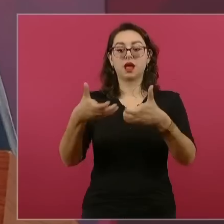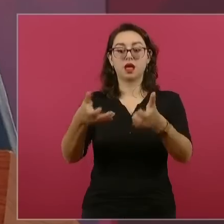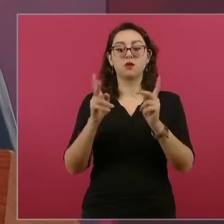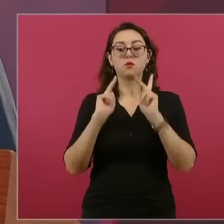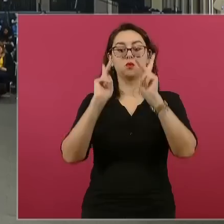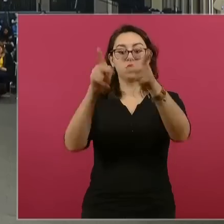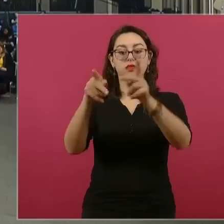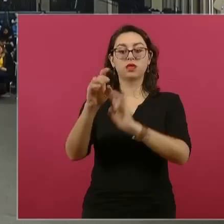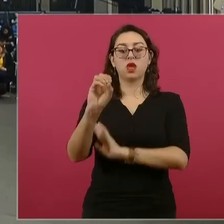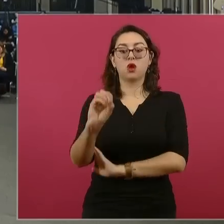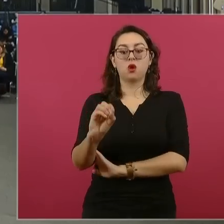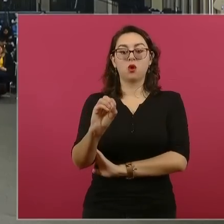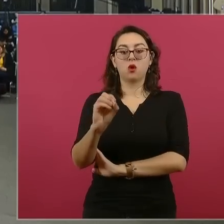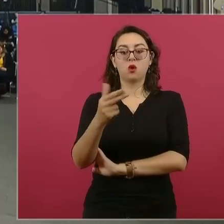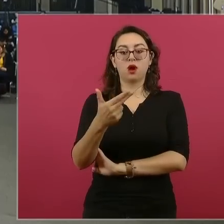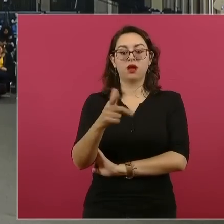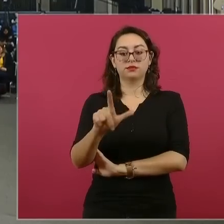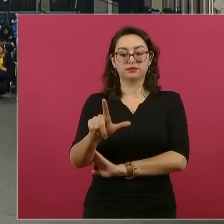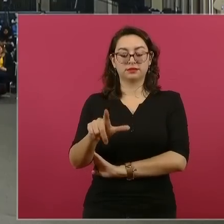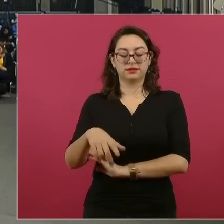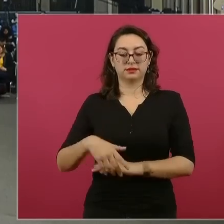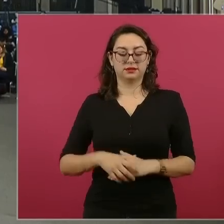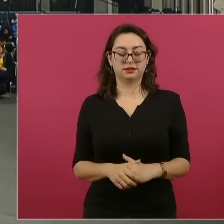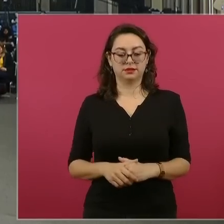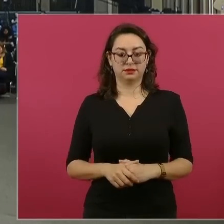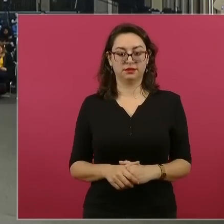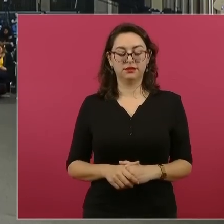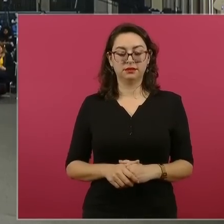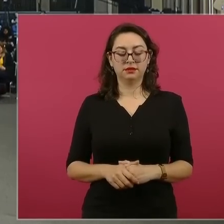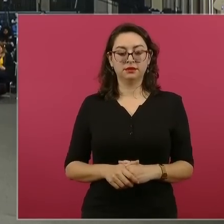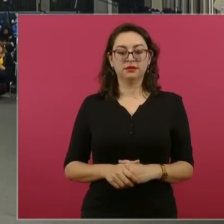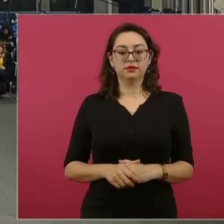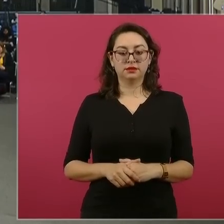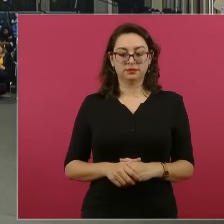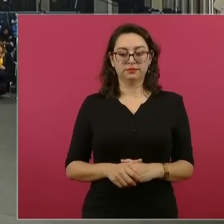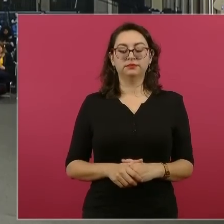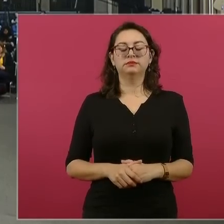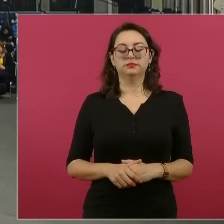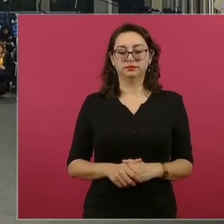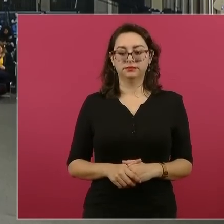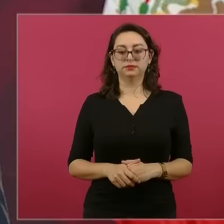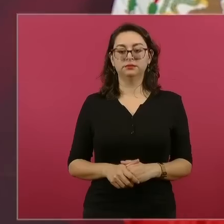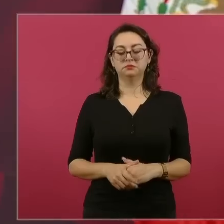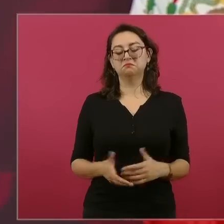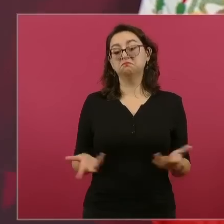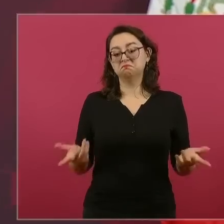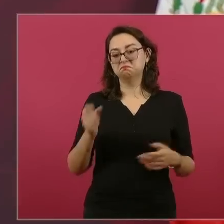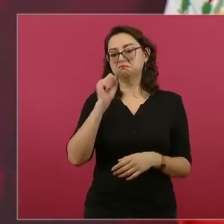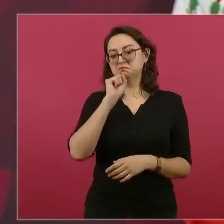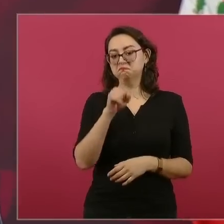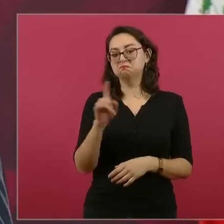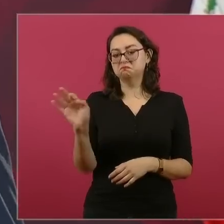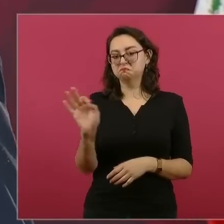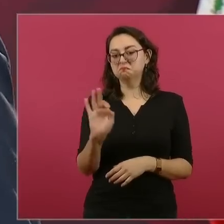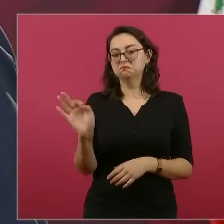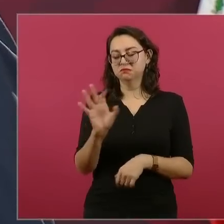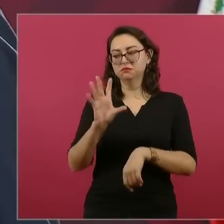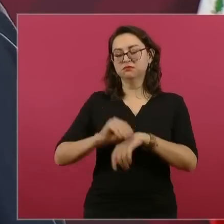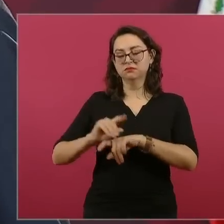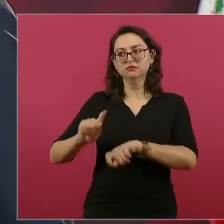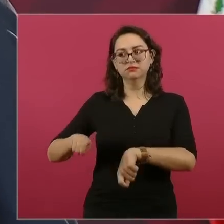¿Mande? Ah, también, sí, sí, porque sí les dieron concesiones.